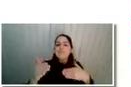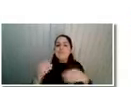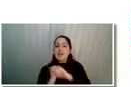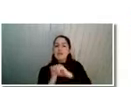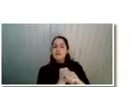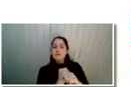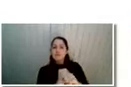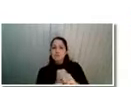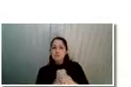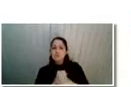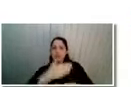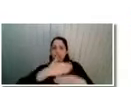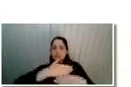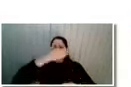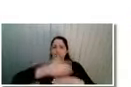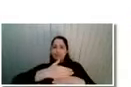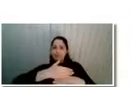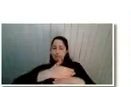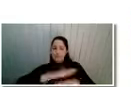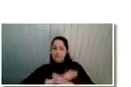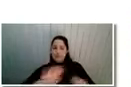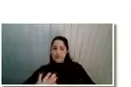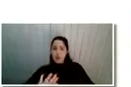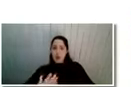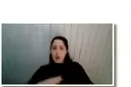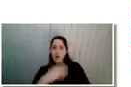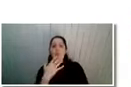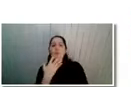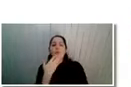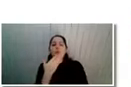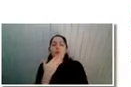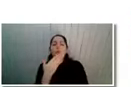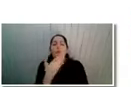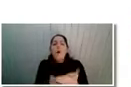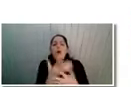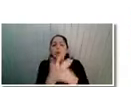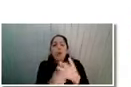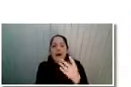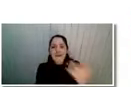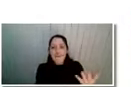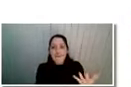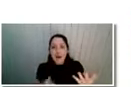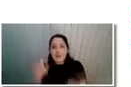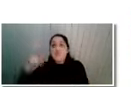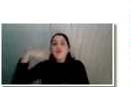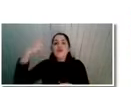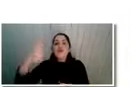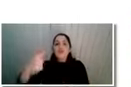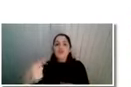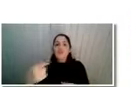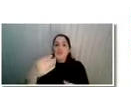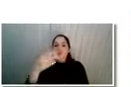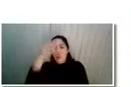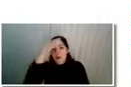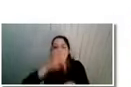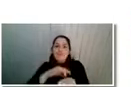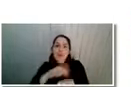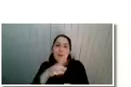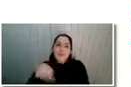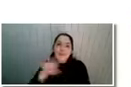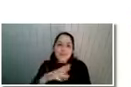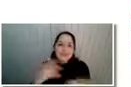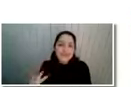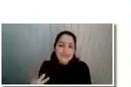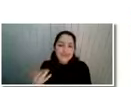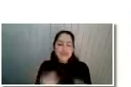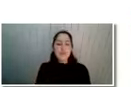van a proteger de una siguiente infección. Acá hay un caso tomado de uno de estos laboratorios de diagnóstico en donde una